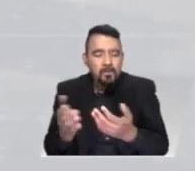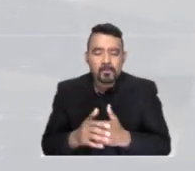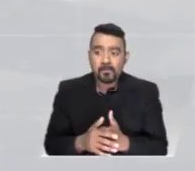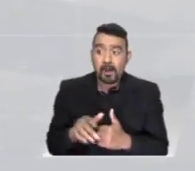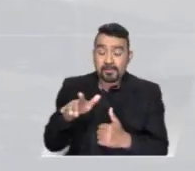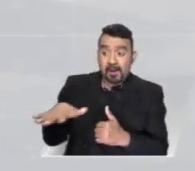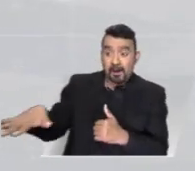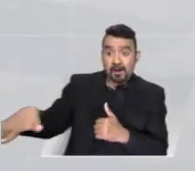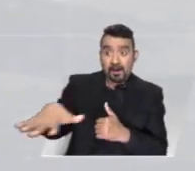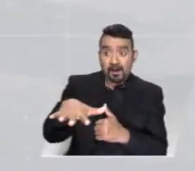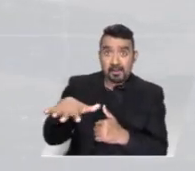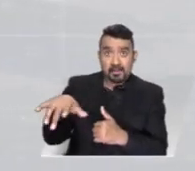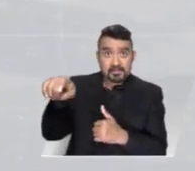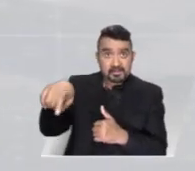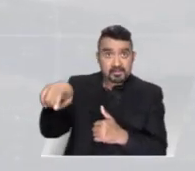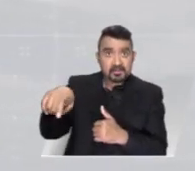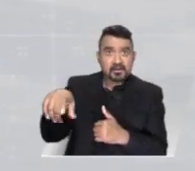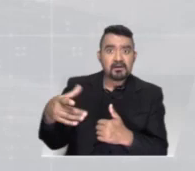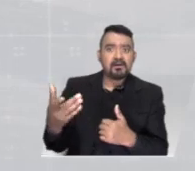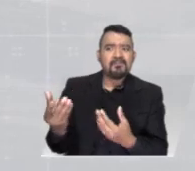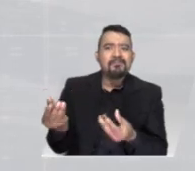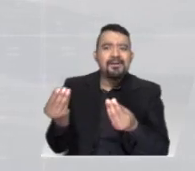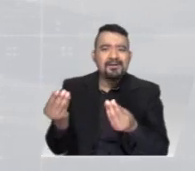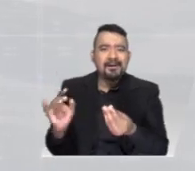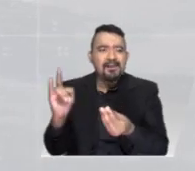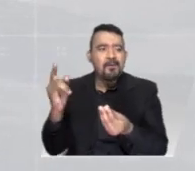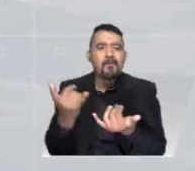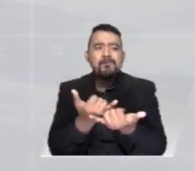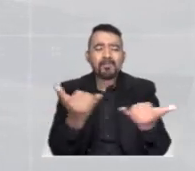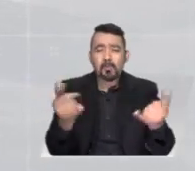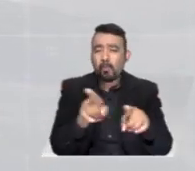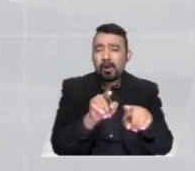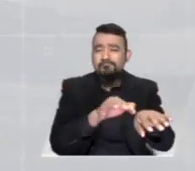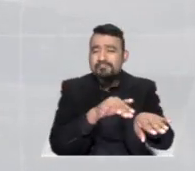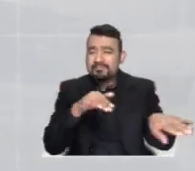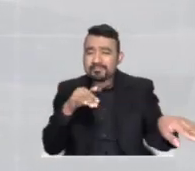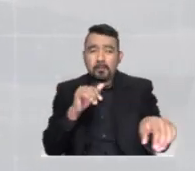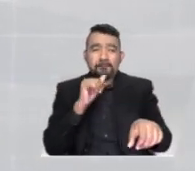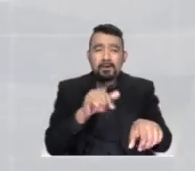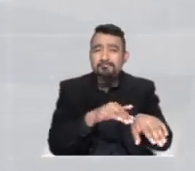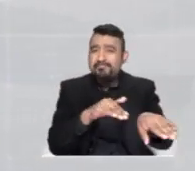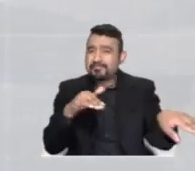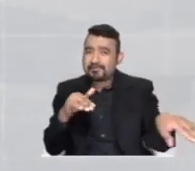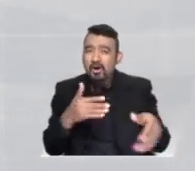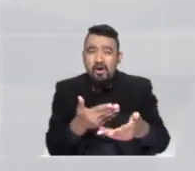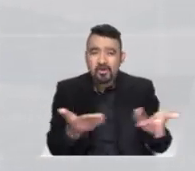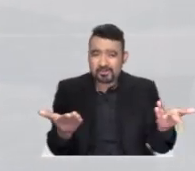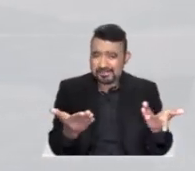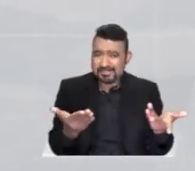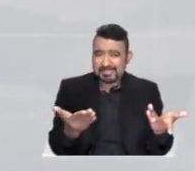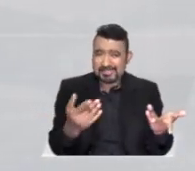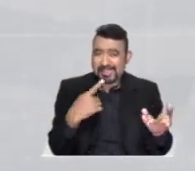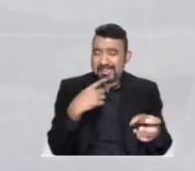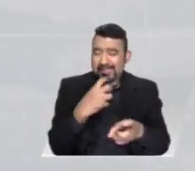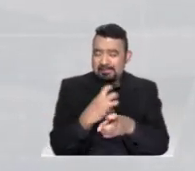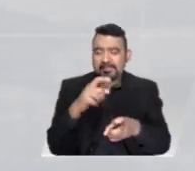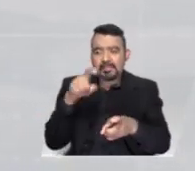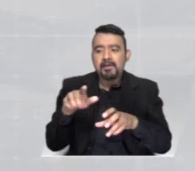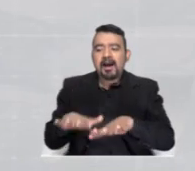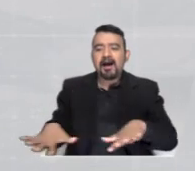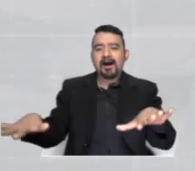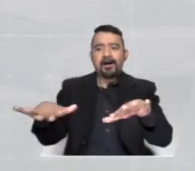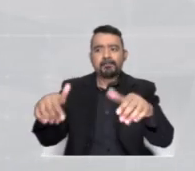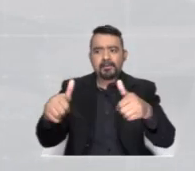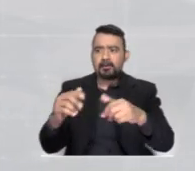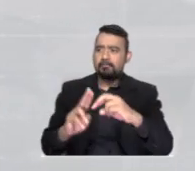en los mismos sectores para congestionar, para aglomerar, y me parece que habría que pensar en un desarrollo regional